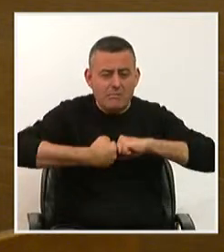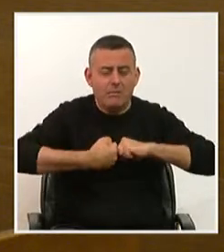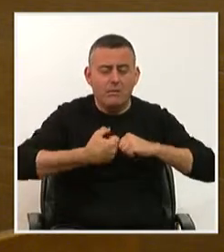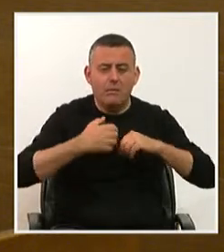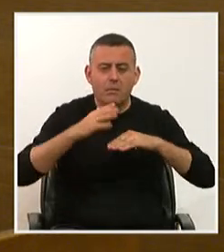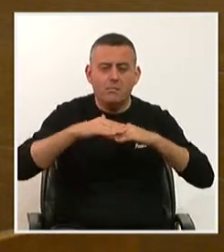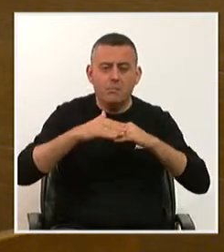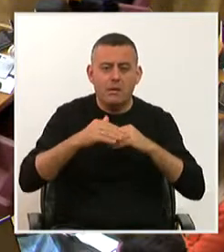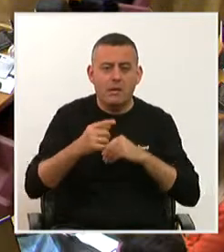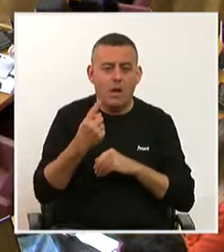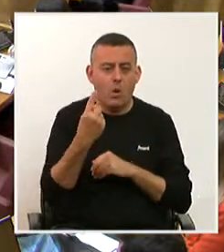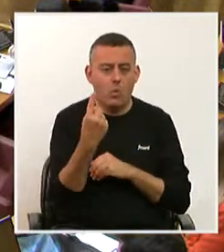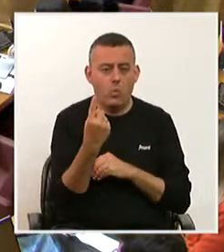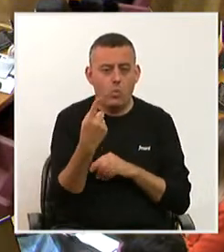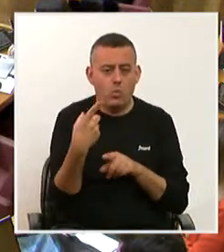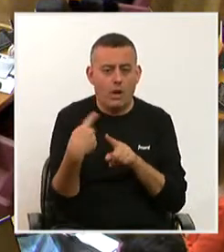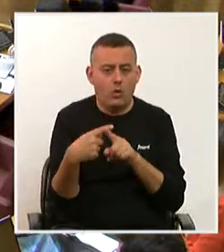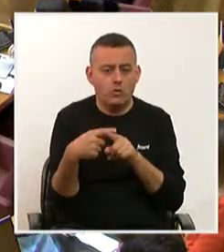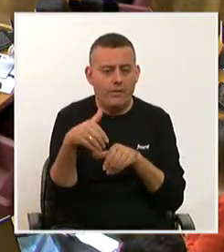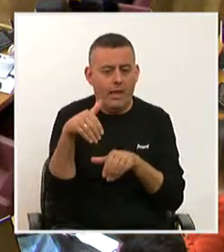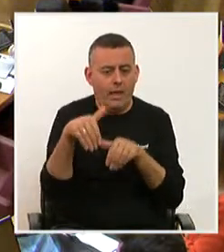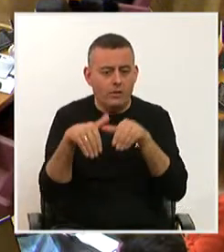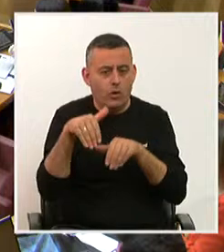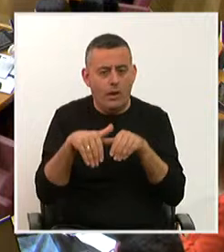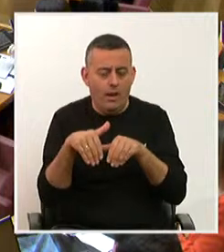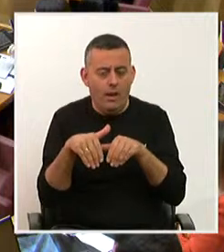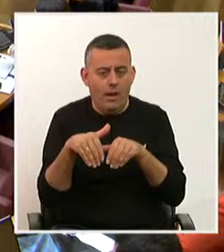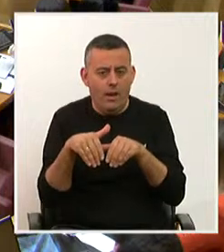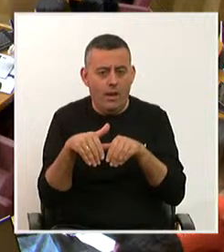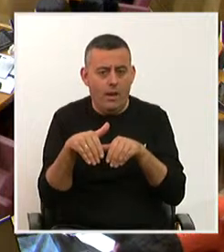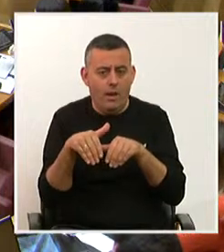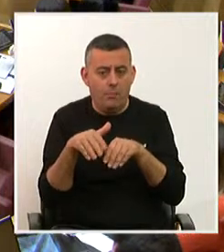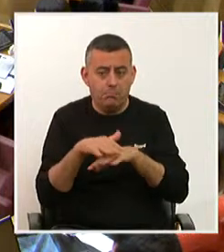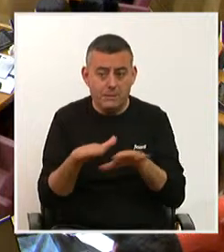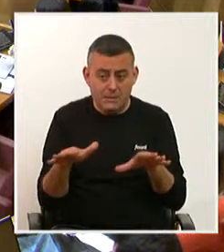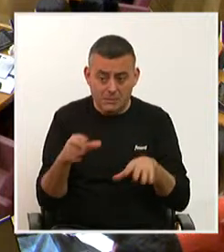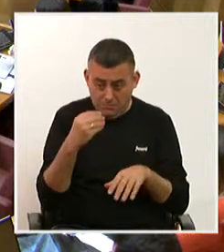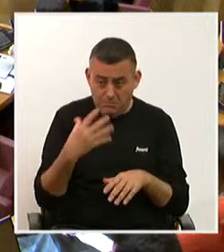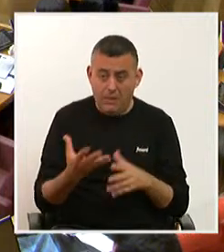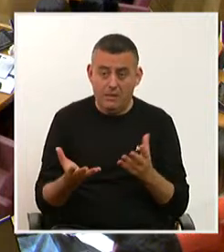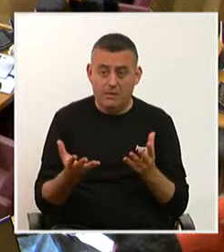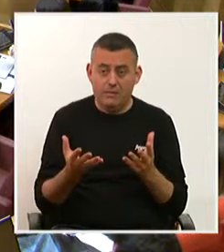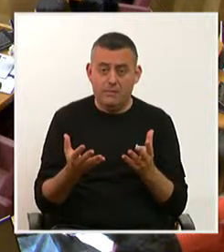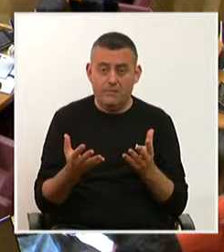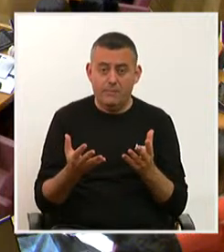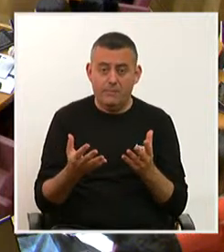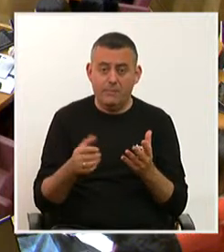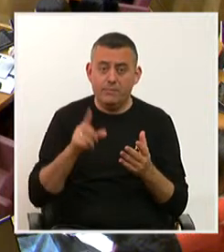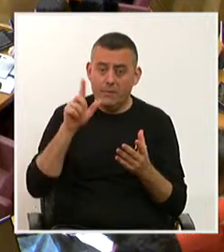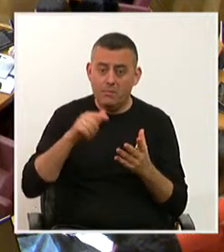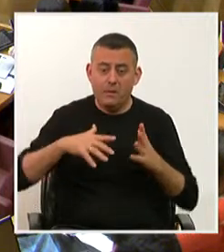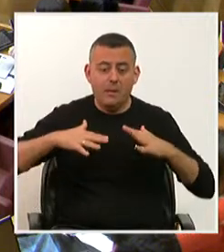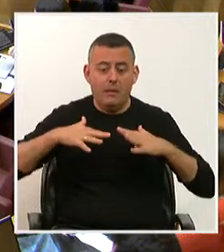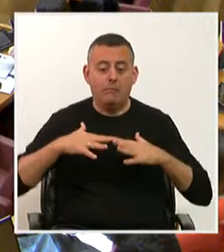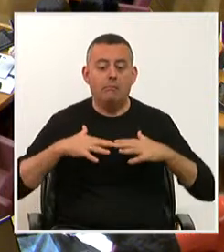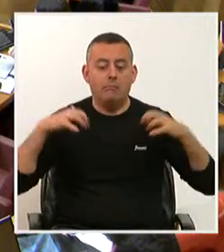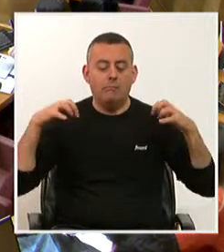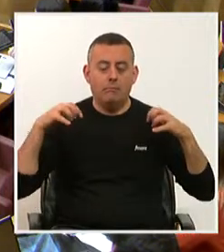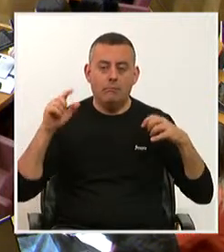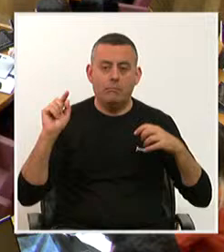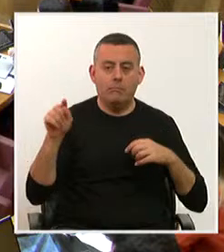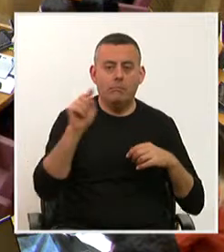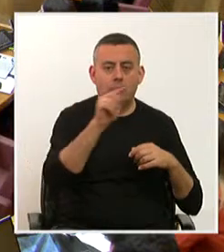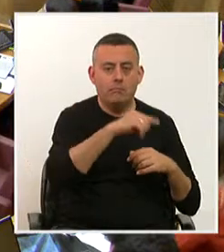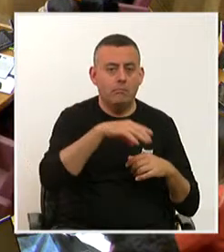coyuntura electoral vale la pena Escuchar desde los hemiciclo se acusa de prevaricadores